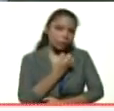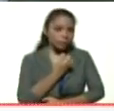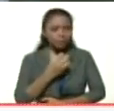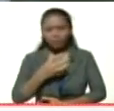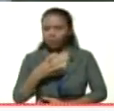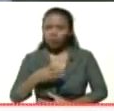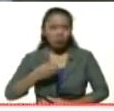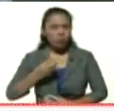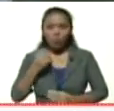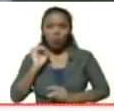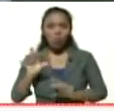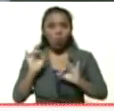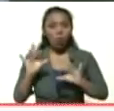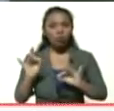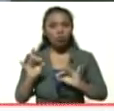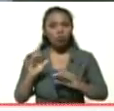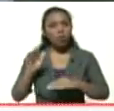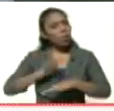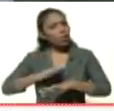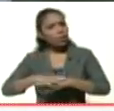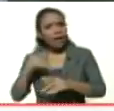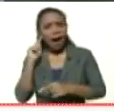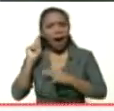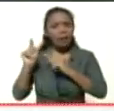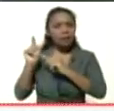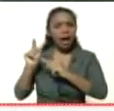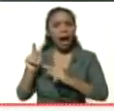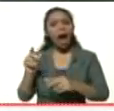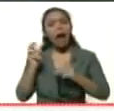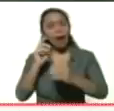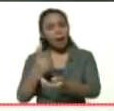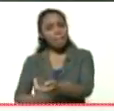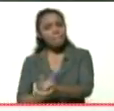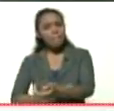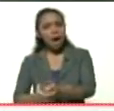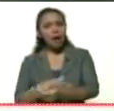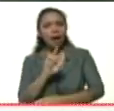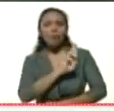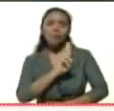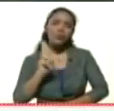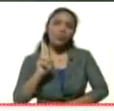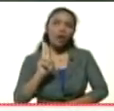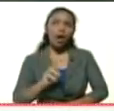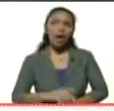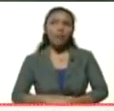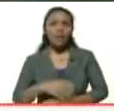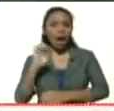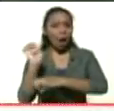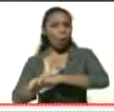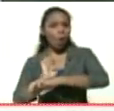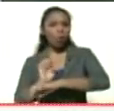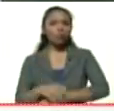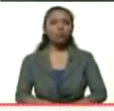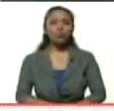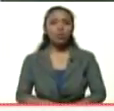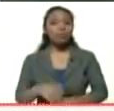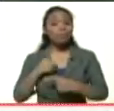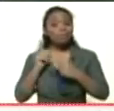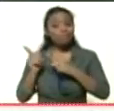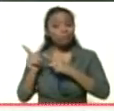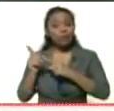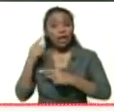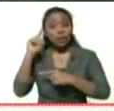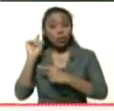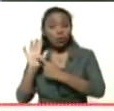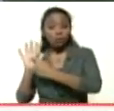profundo dolor de lo que está ocurriendo en nuestra hermana República del Ecuador. Son